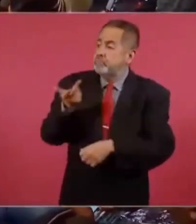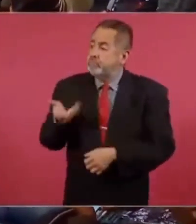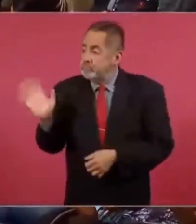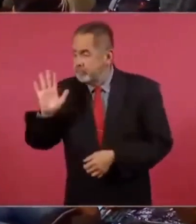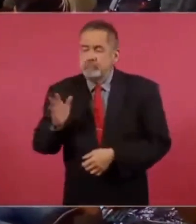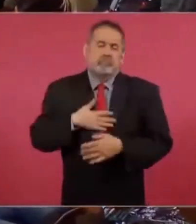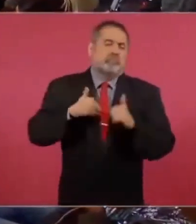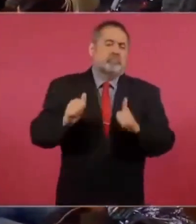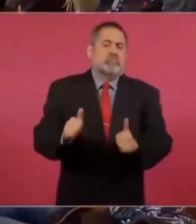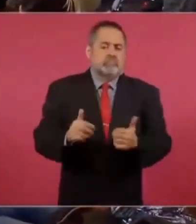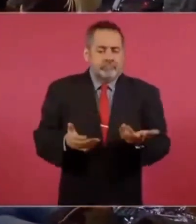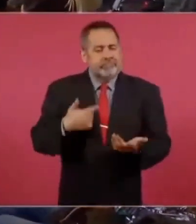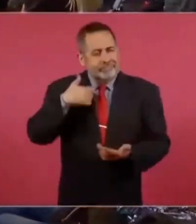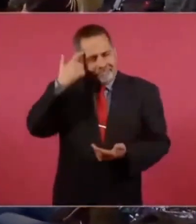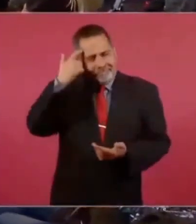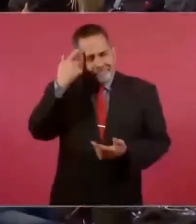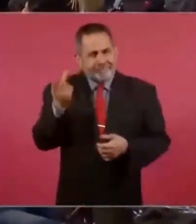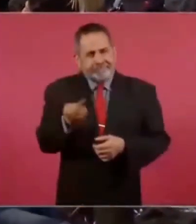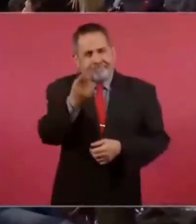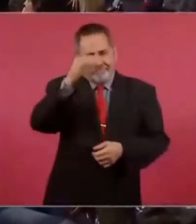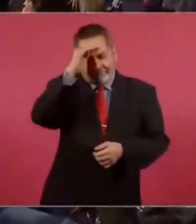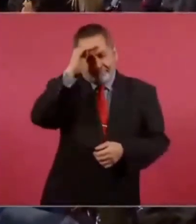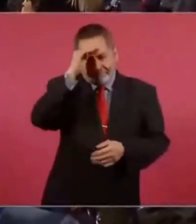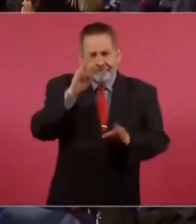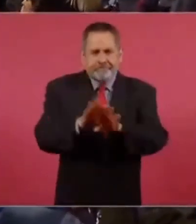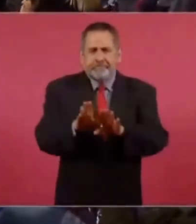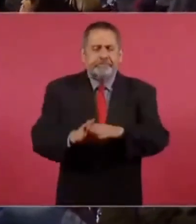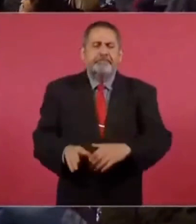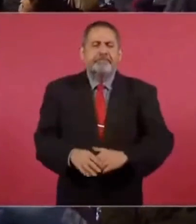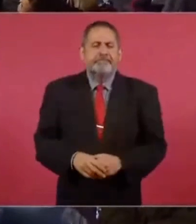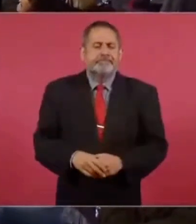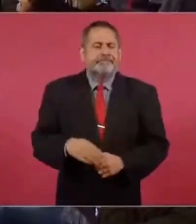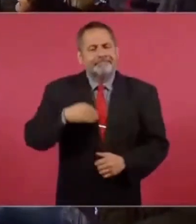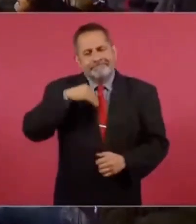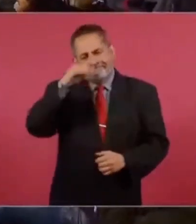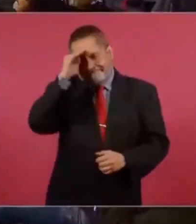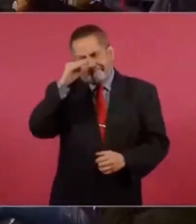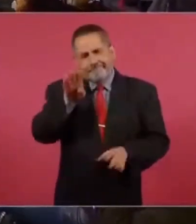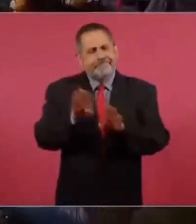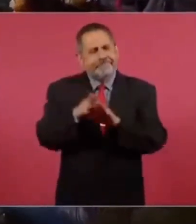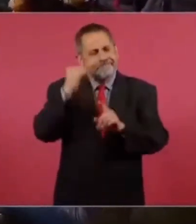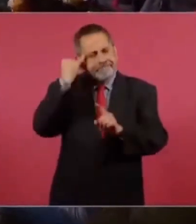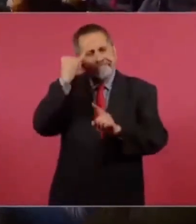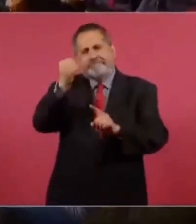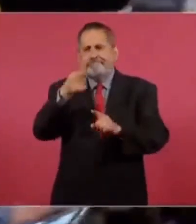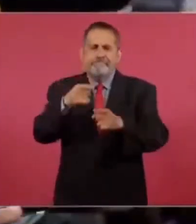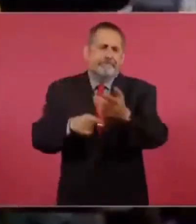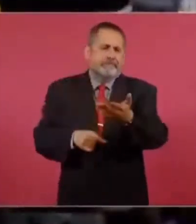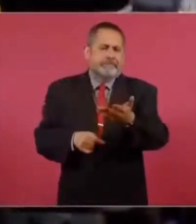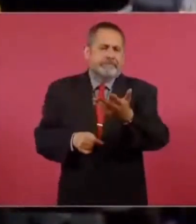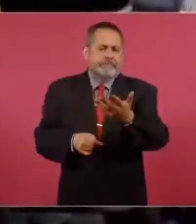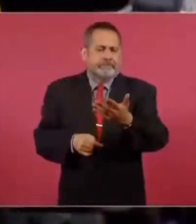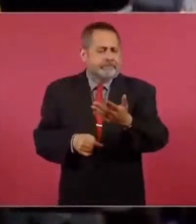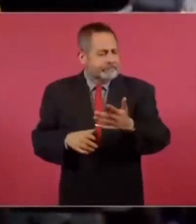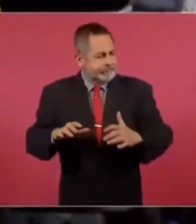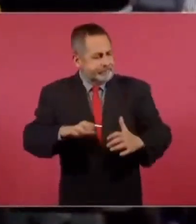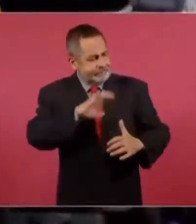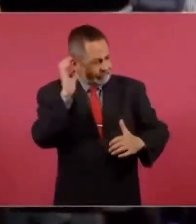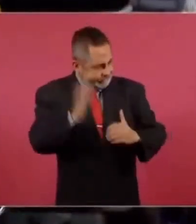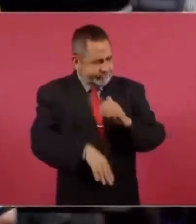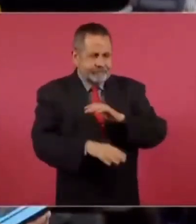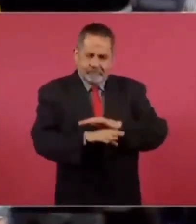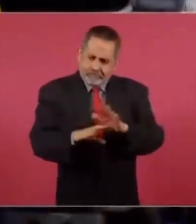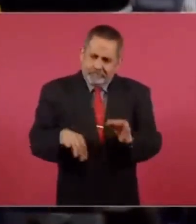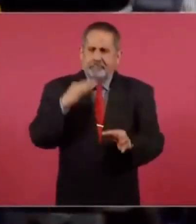digamos, litigios legales, ¿no? ¿Usted cómo planea finalizar su